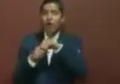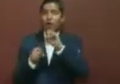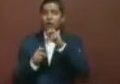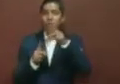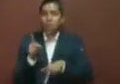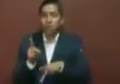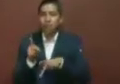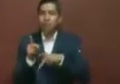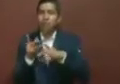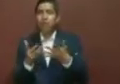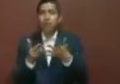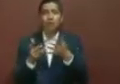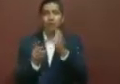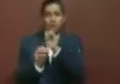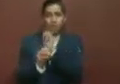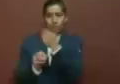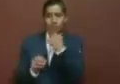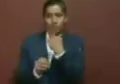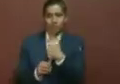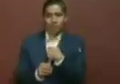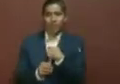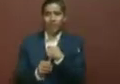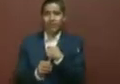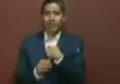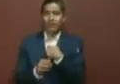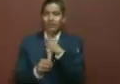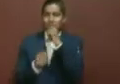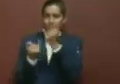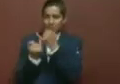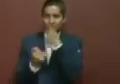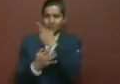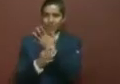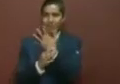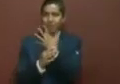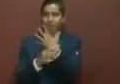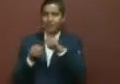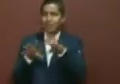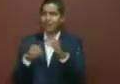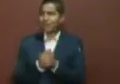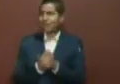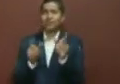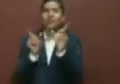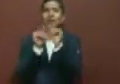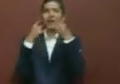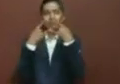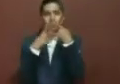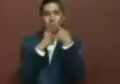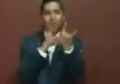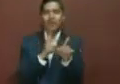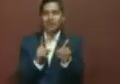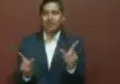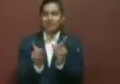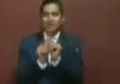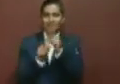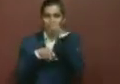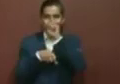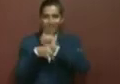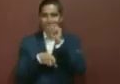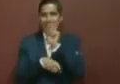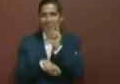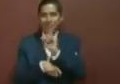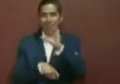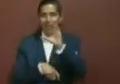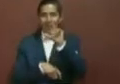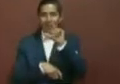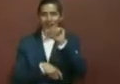Nos había comentado que todavía no estaba concluido, también si nos pudiera hablar. Nomás las puertas son las que se Y a la secretaria